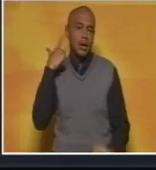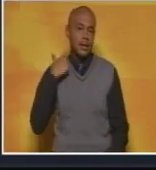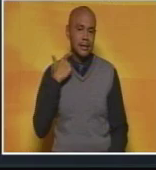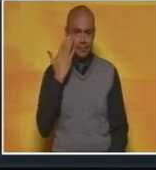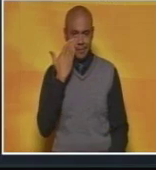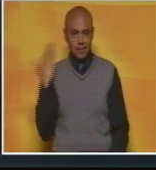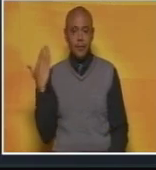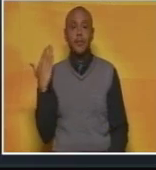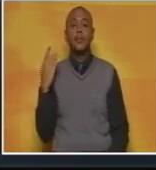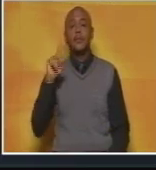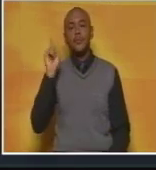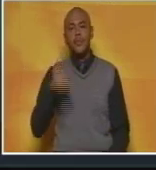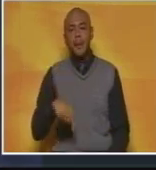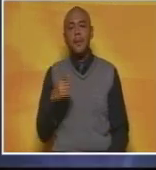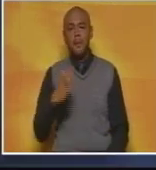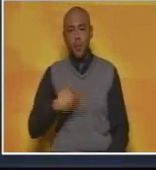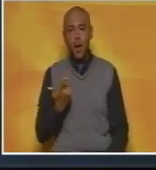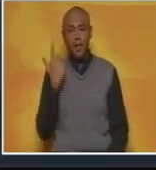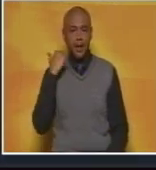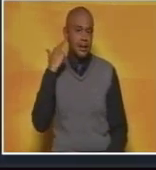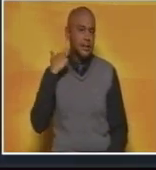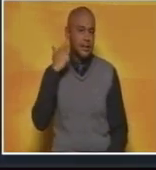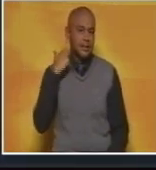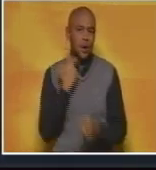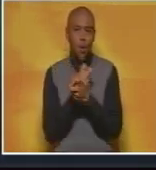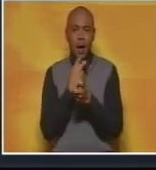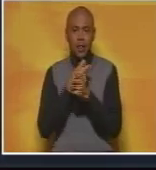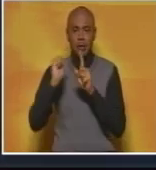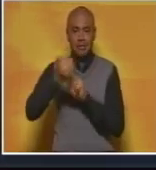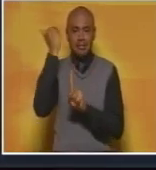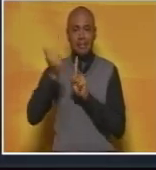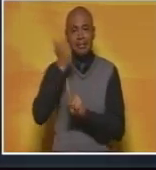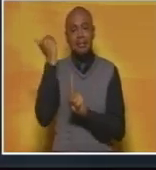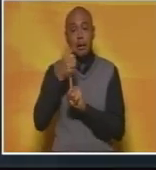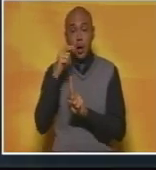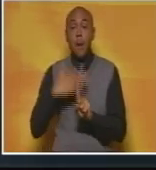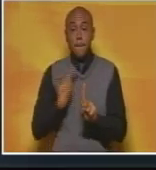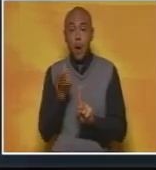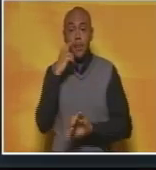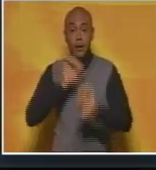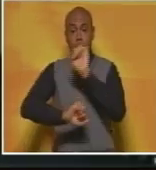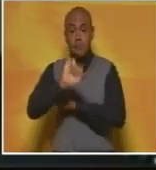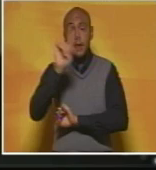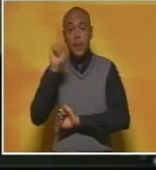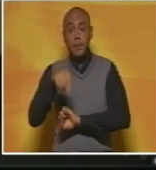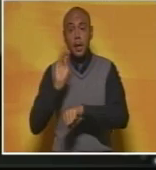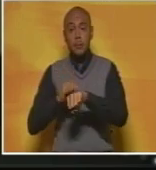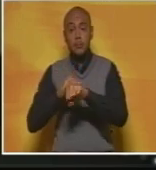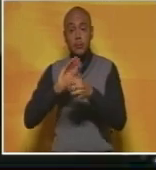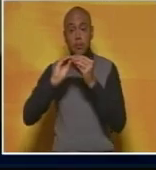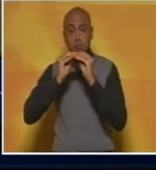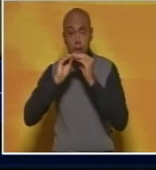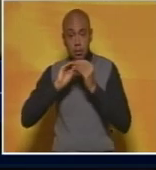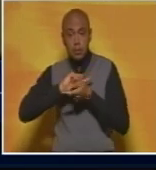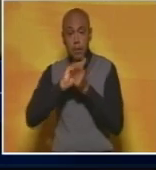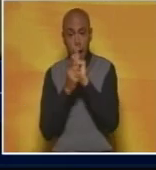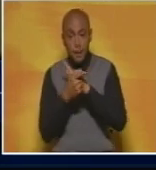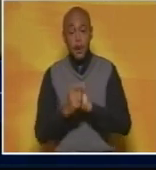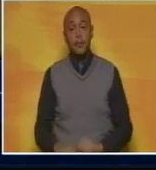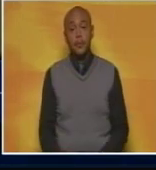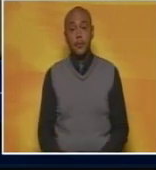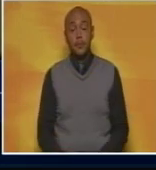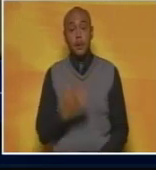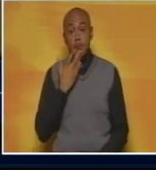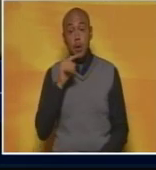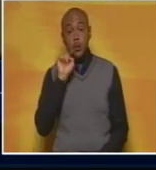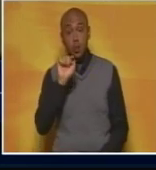cabeza. También puede dañar las vértebras de la espalda, pero puede prevenirse y corregirse. Te sorprendería lo que